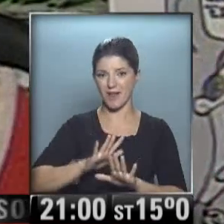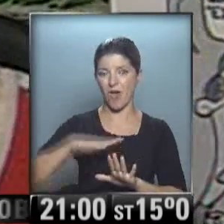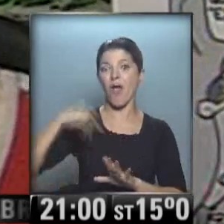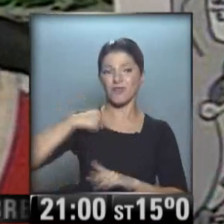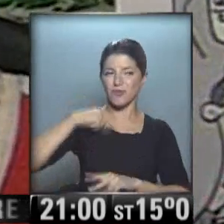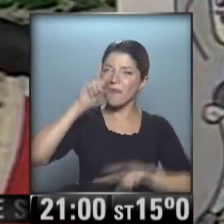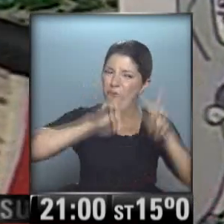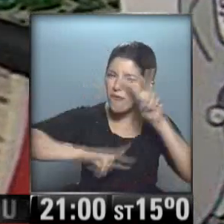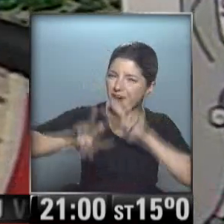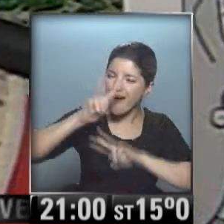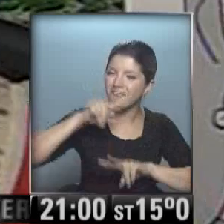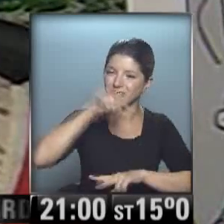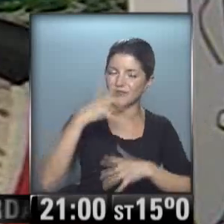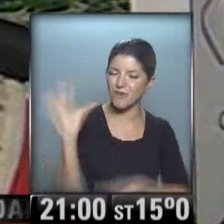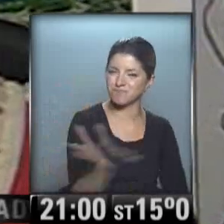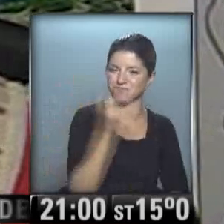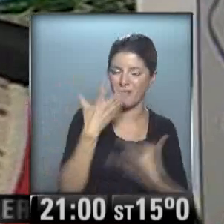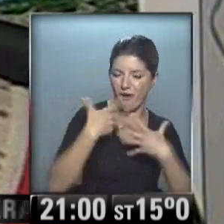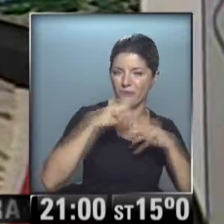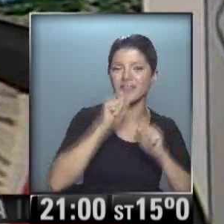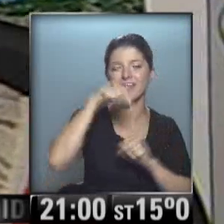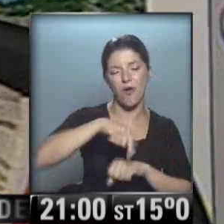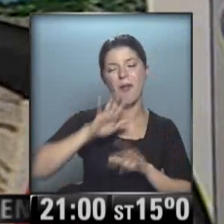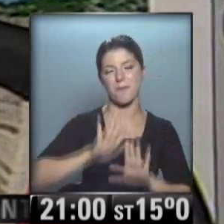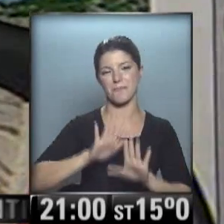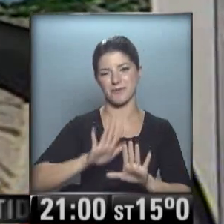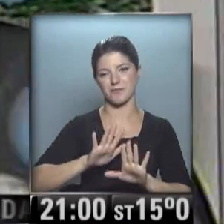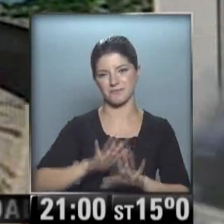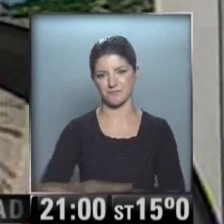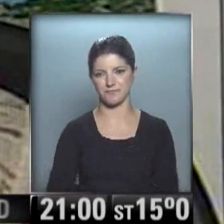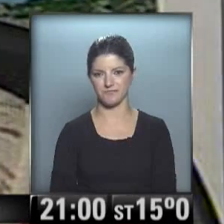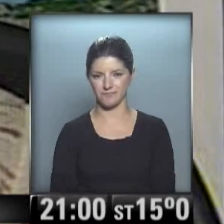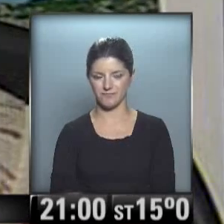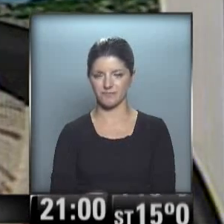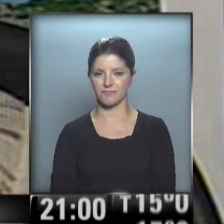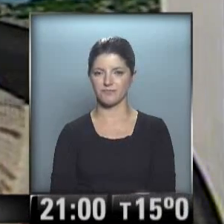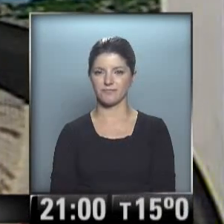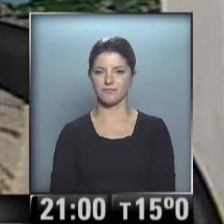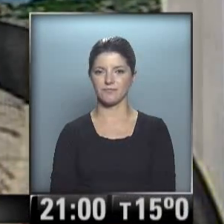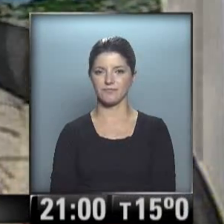estaba buscando, te encontré, ahora te estoy esperando.